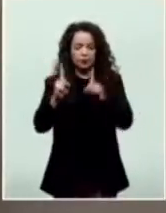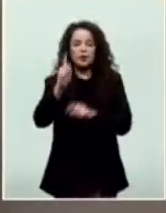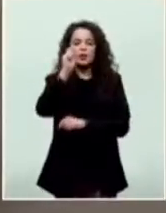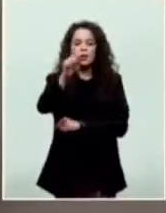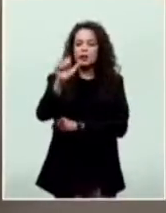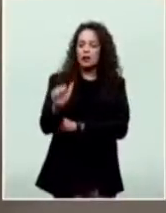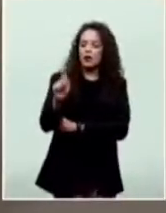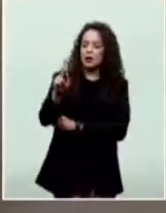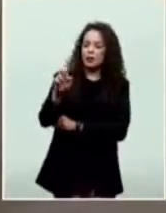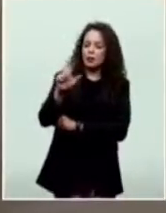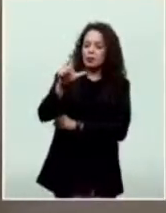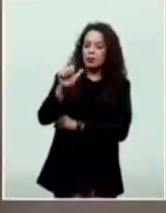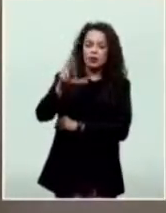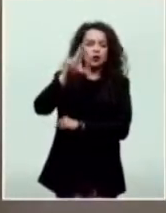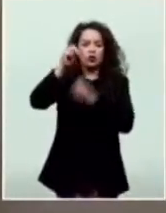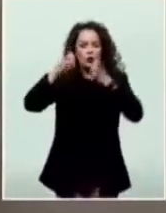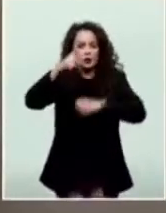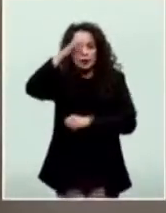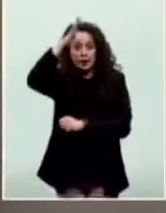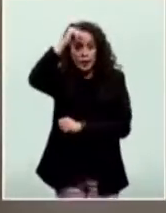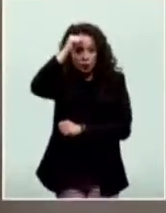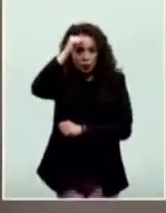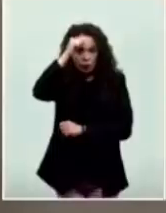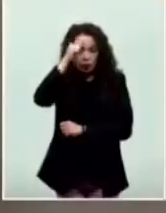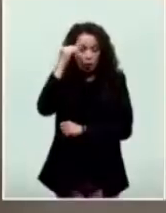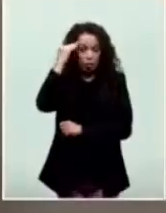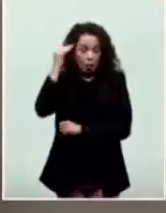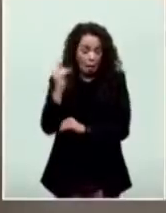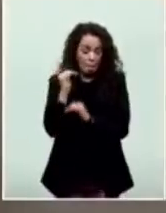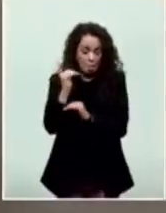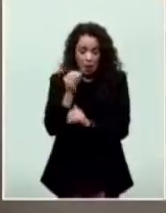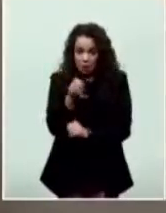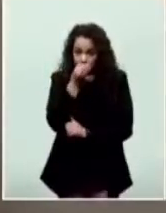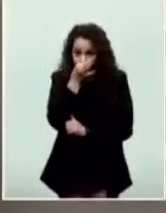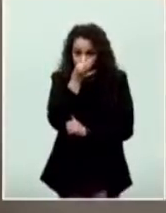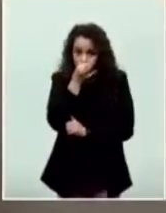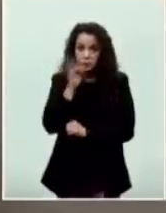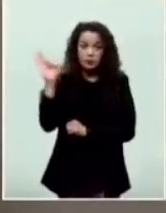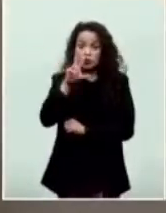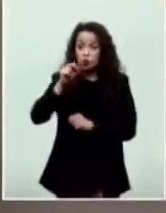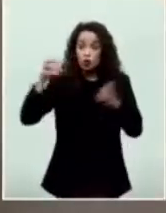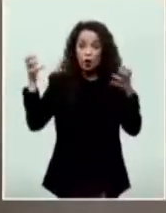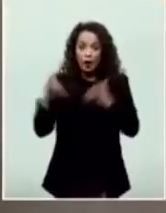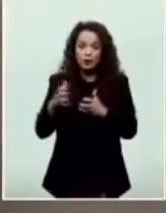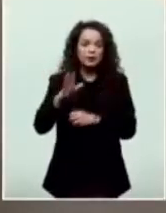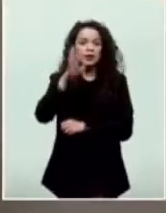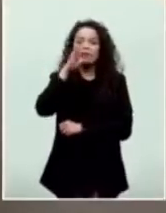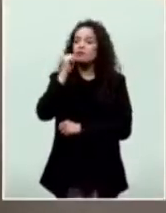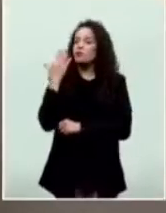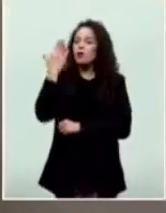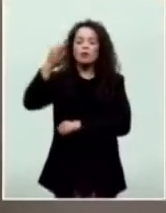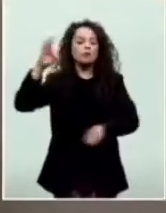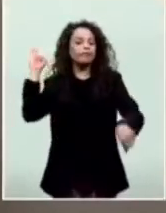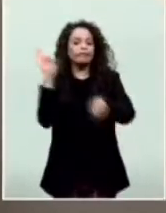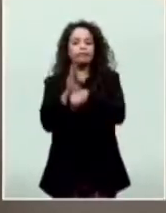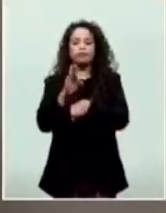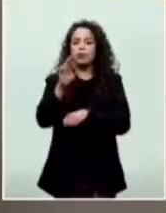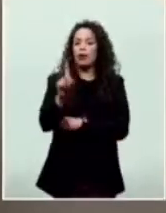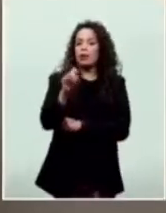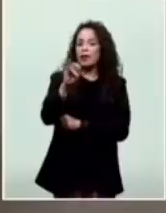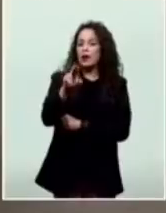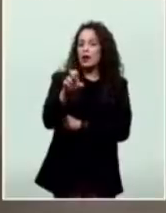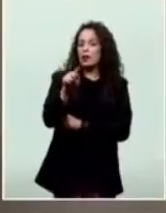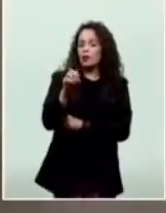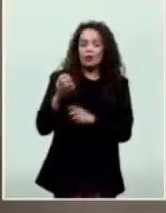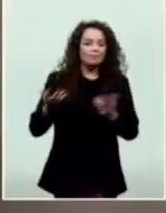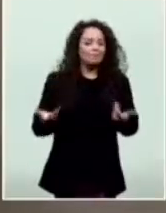plazo muy breve para apelar. Y si no apelan, ya no pueden promover el amparo directo. ¿Es justo que una persona